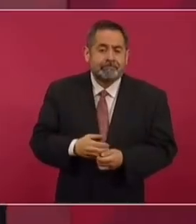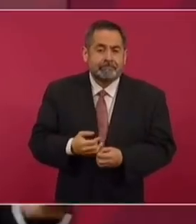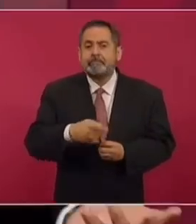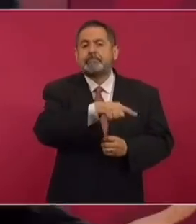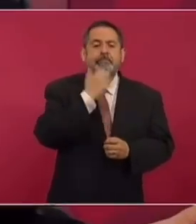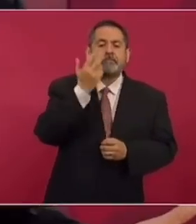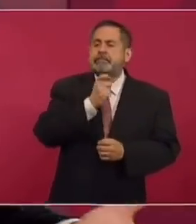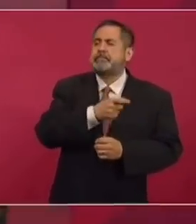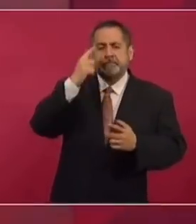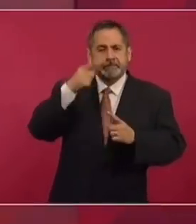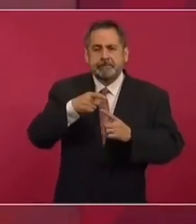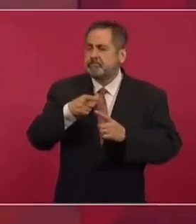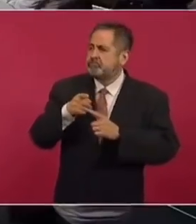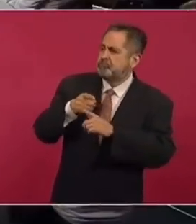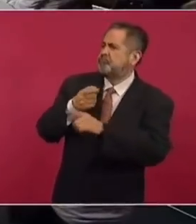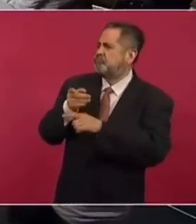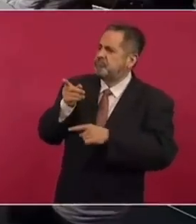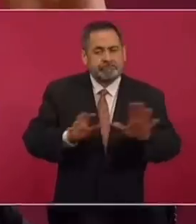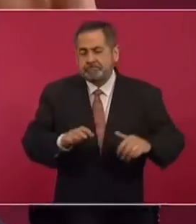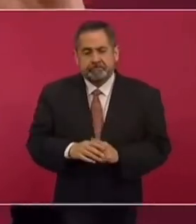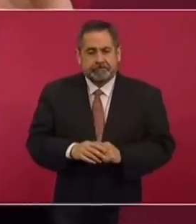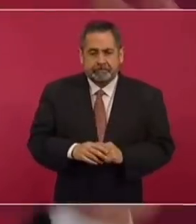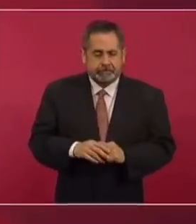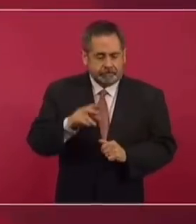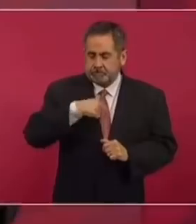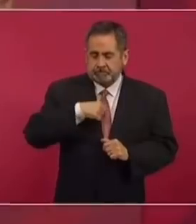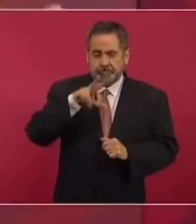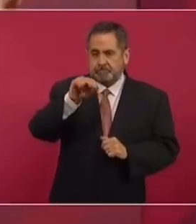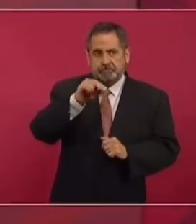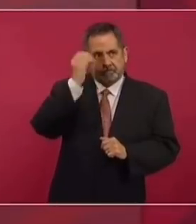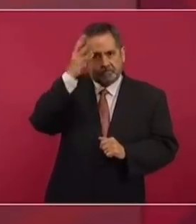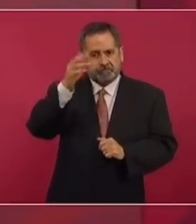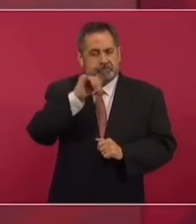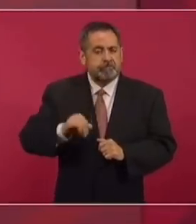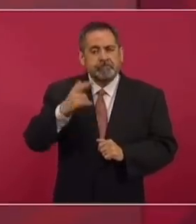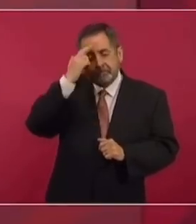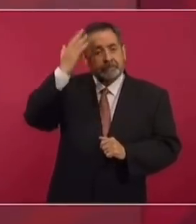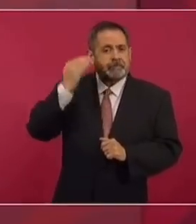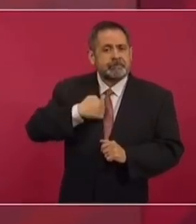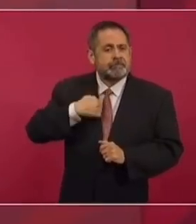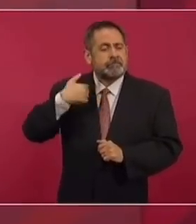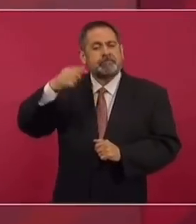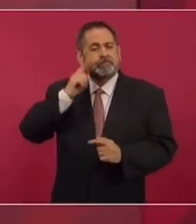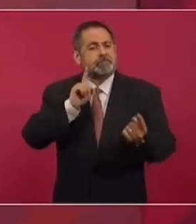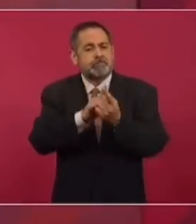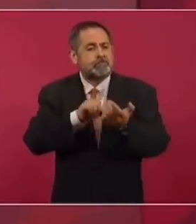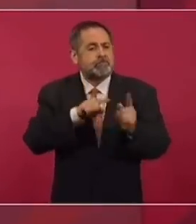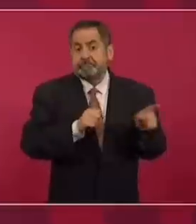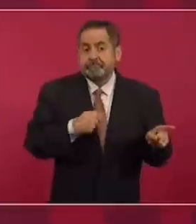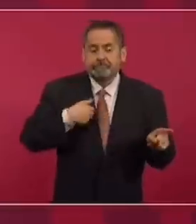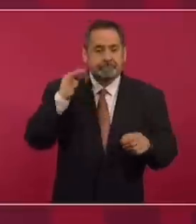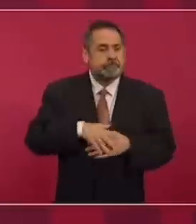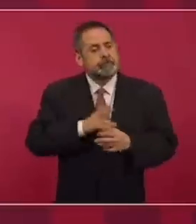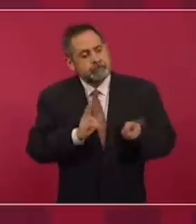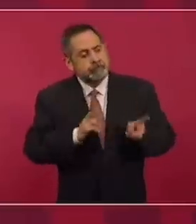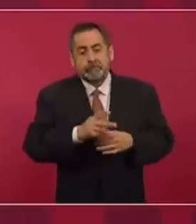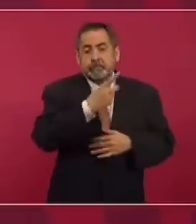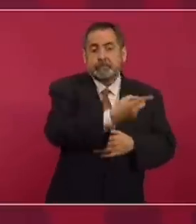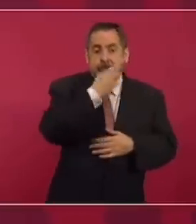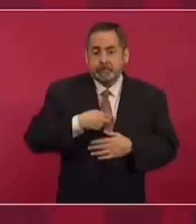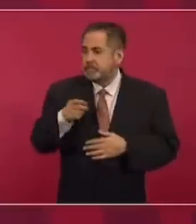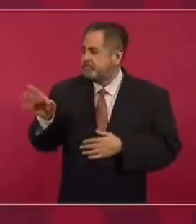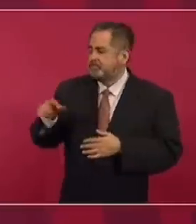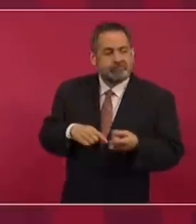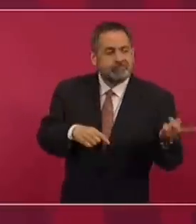Lo que quieren es tener un presidente débil. No voy a olvidar cuando me entrevisté con el presidente Peña y en la plática me dice: